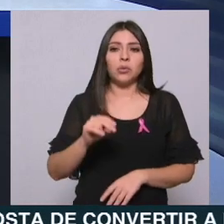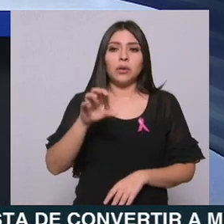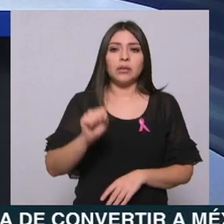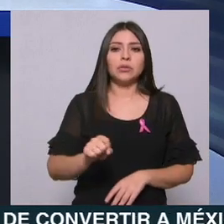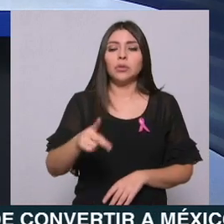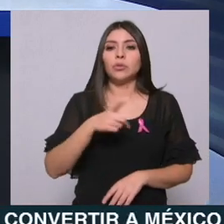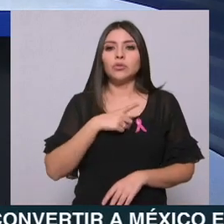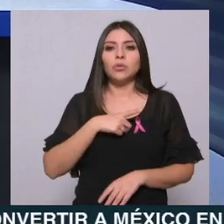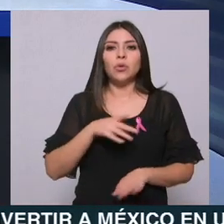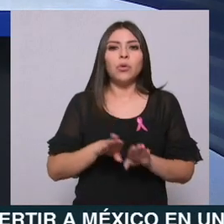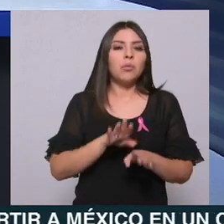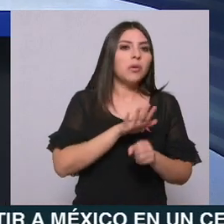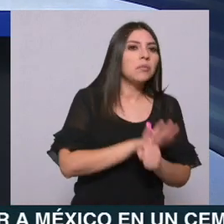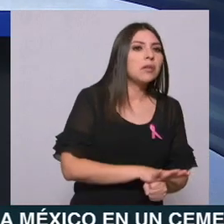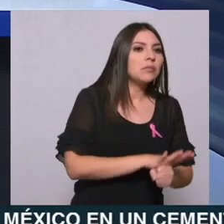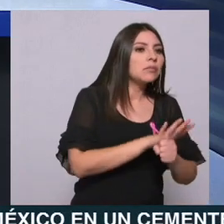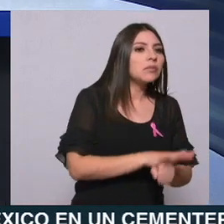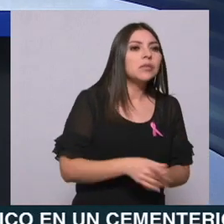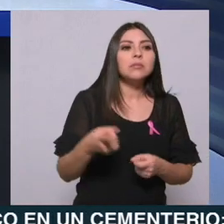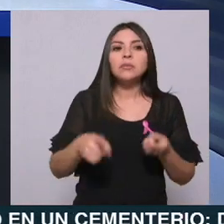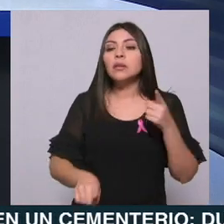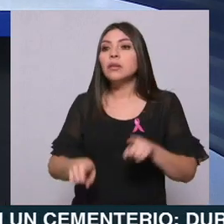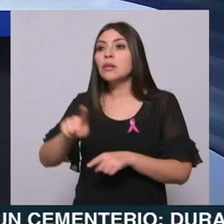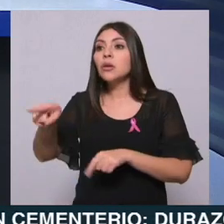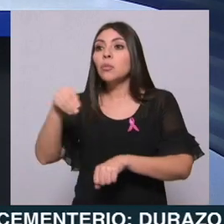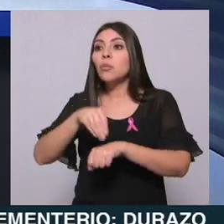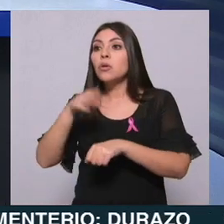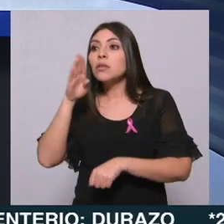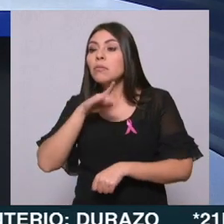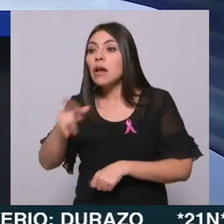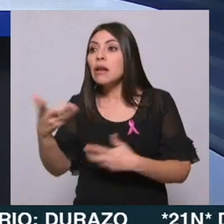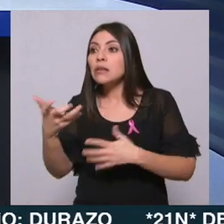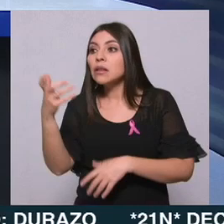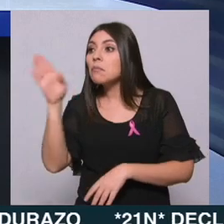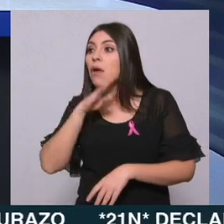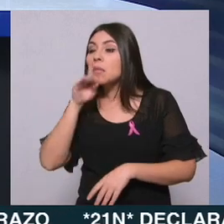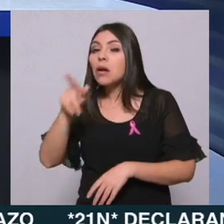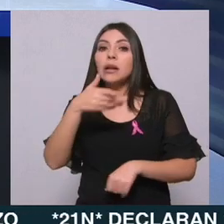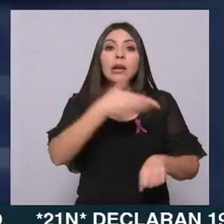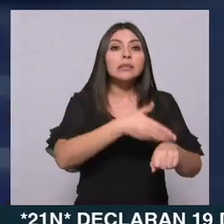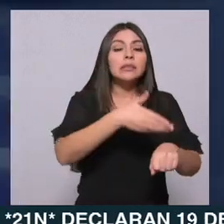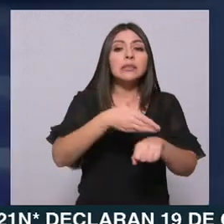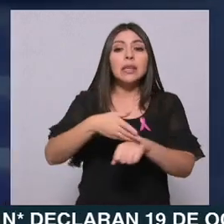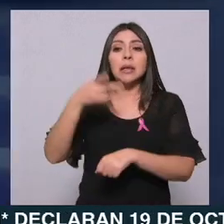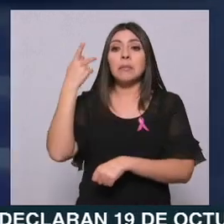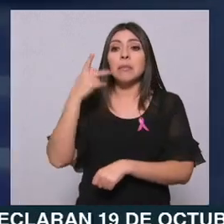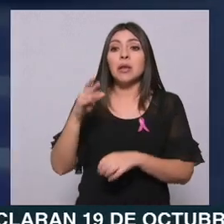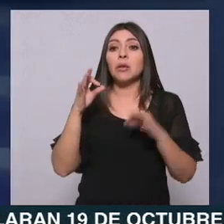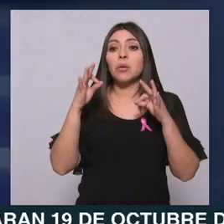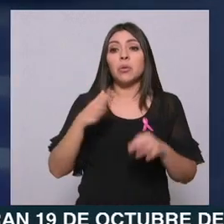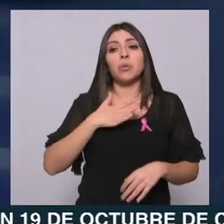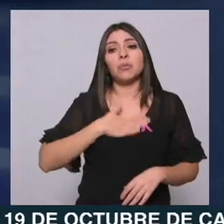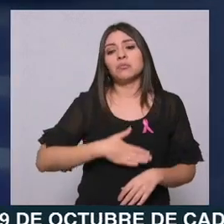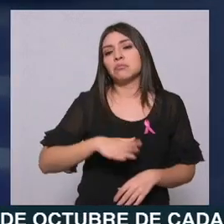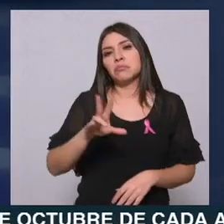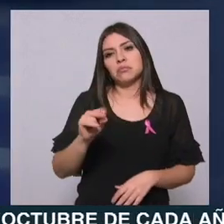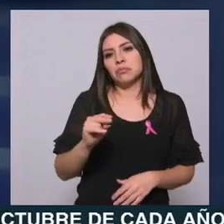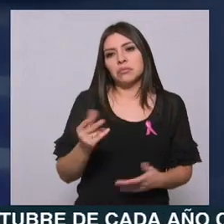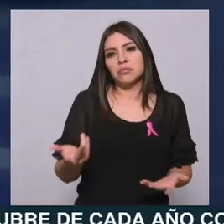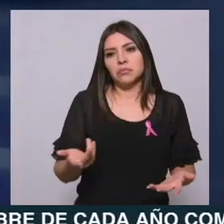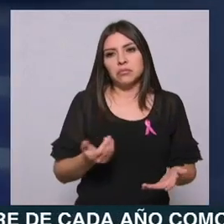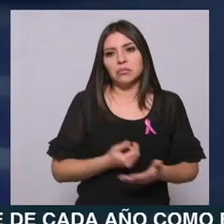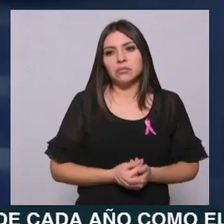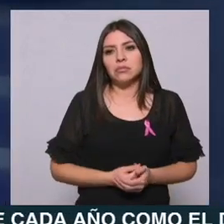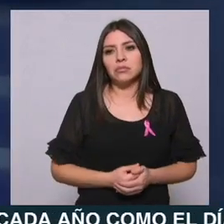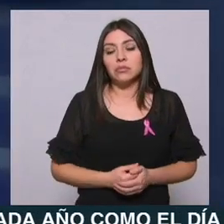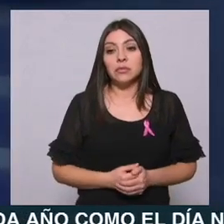función represora y reguladora de los comportamientos morales y religiosos, pero no es como... Fue justa la conquista, tú y yo no estaríamos